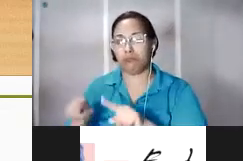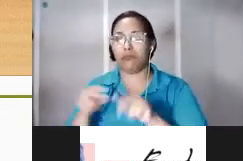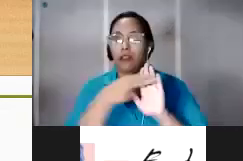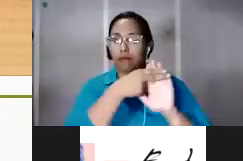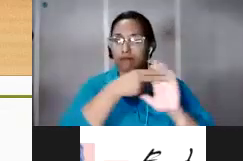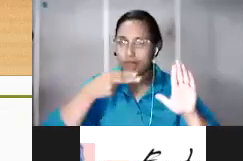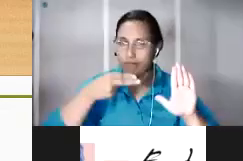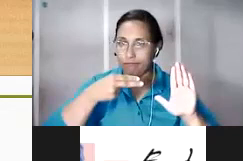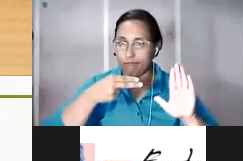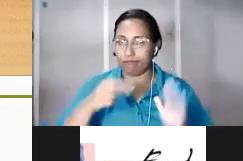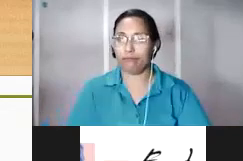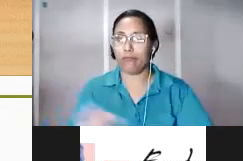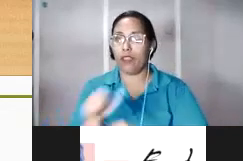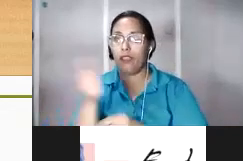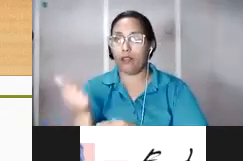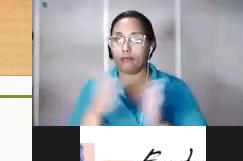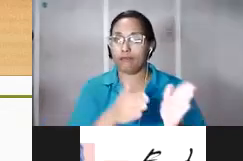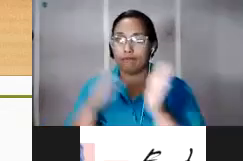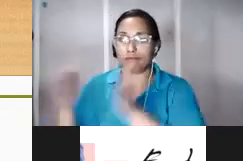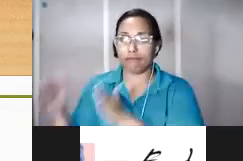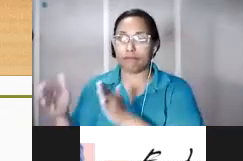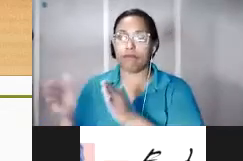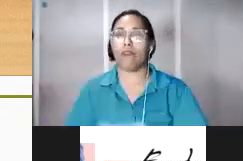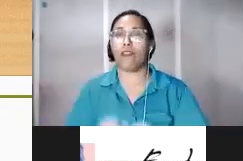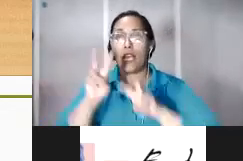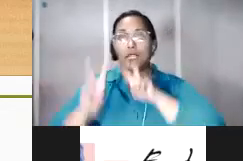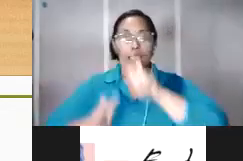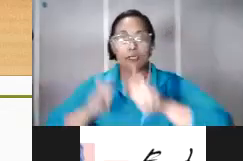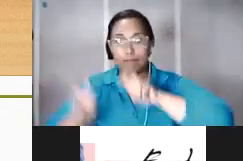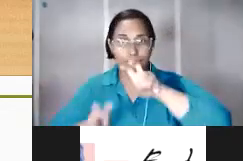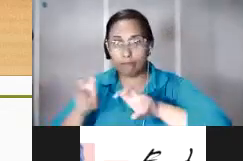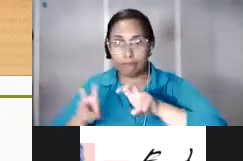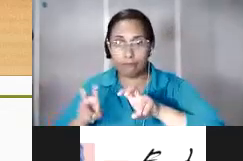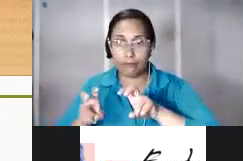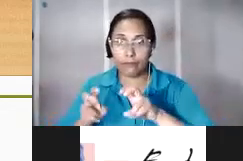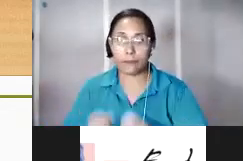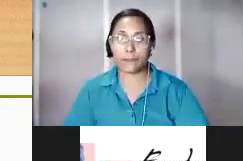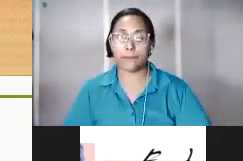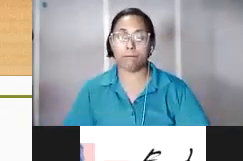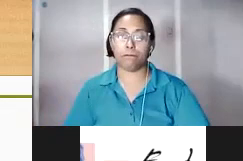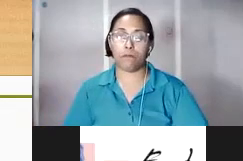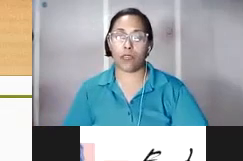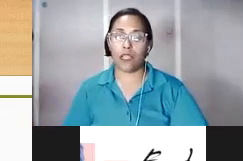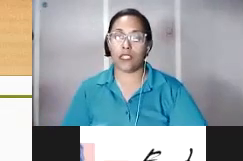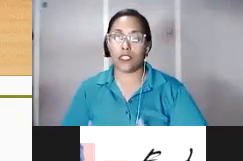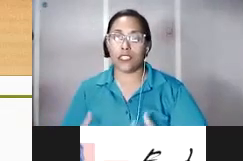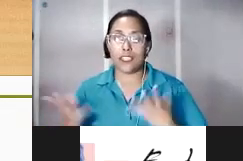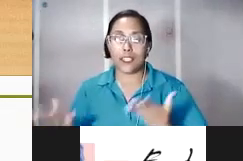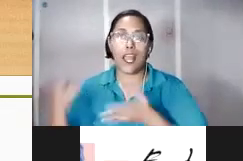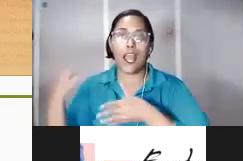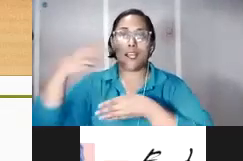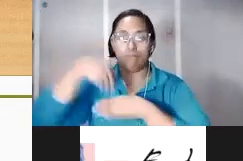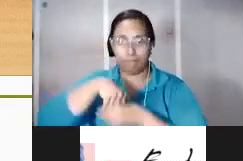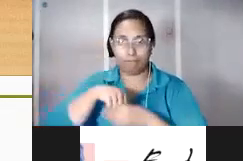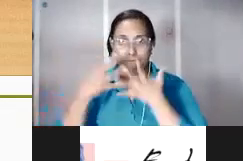De otra parte, el carnaval capitalino se imbrinca con los proyectos de